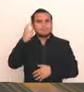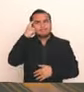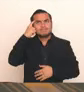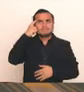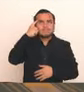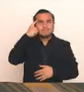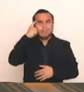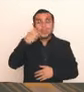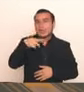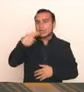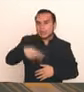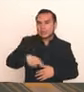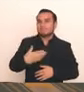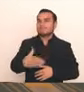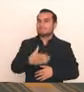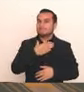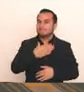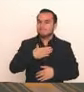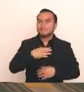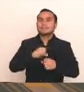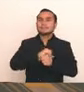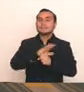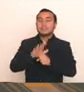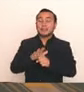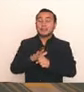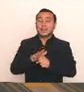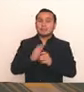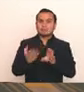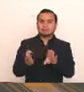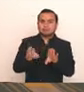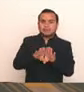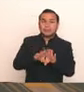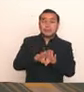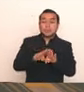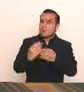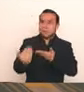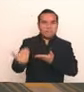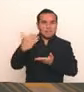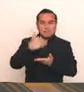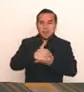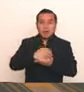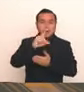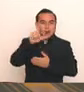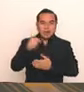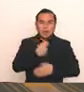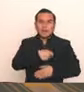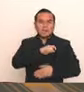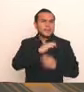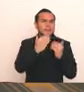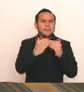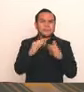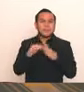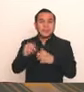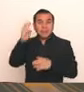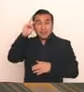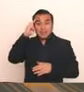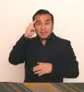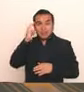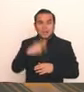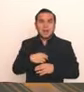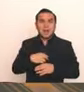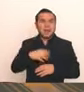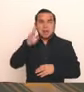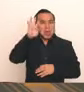mismos la magnitud de esta pandemia cuando cerramos la entrada de estos países por tener menos contagios de los que ahora tenemos nosotros nos llamaron alarmistas